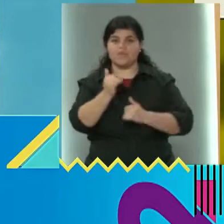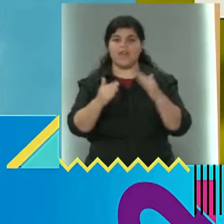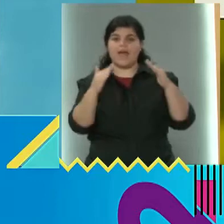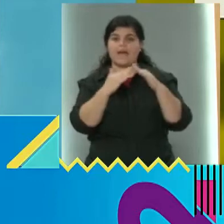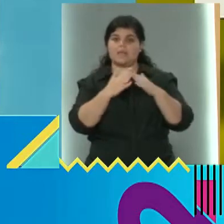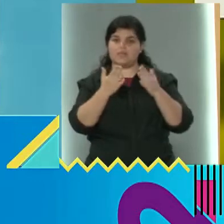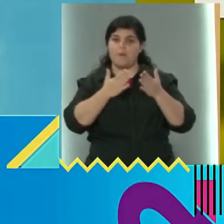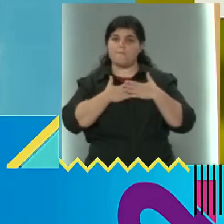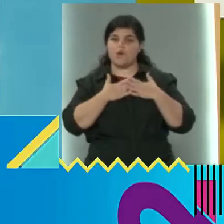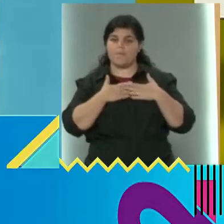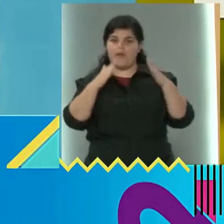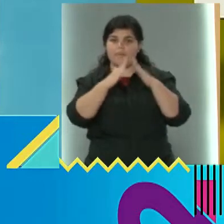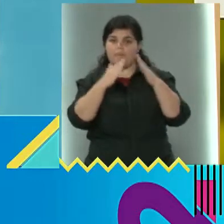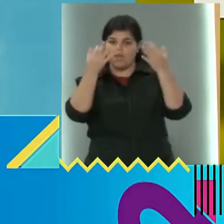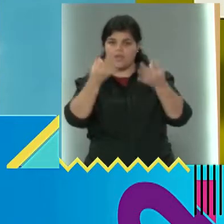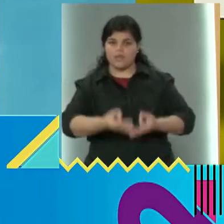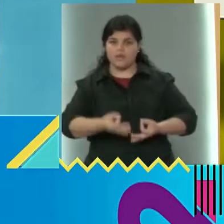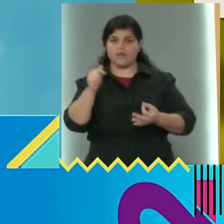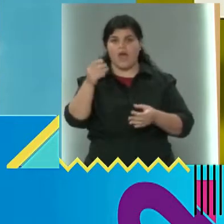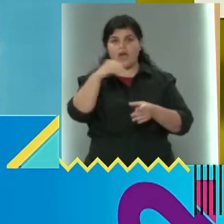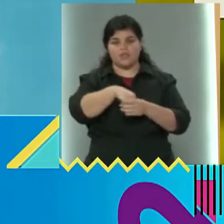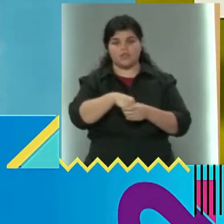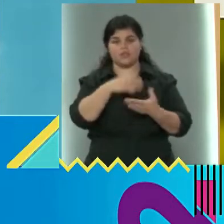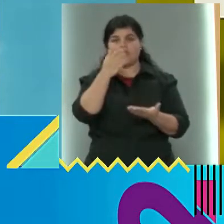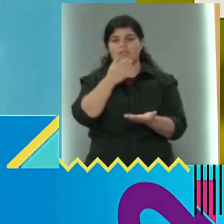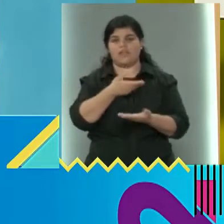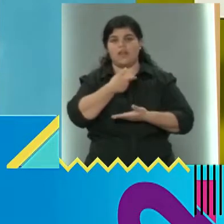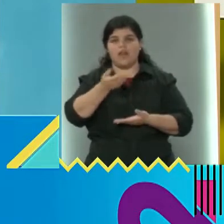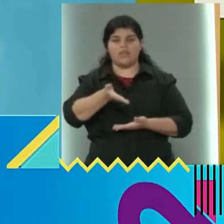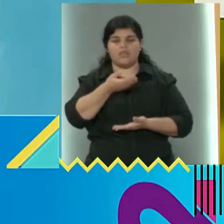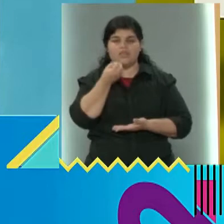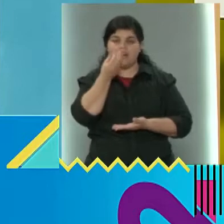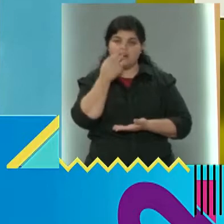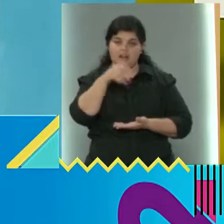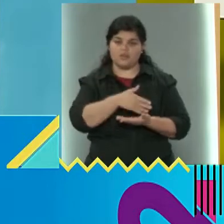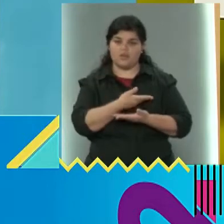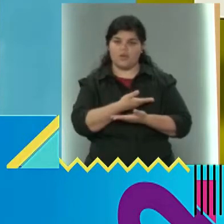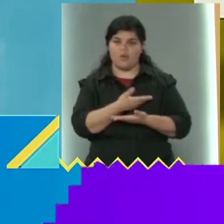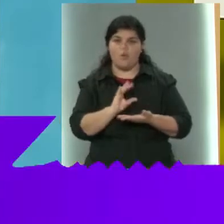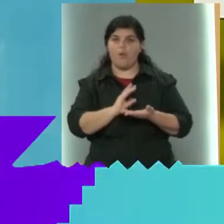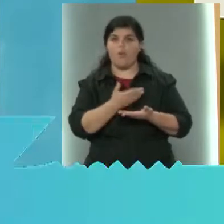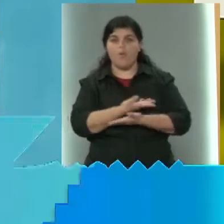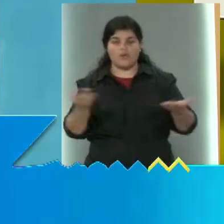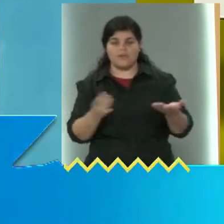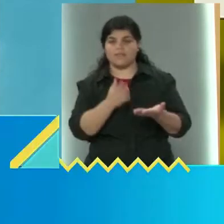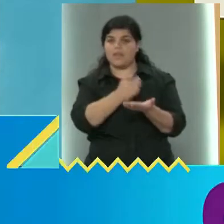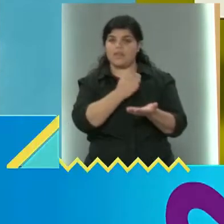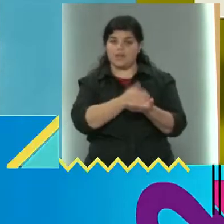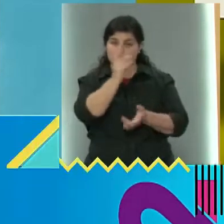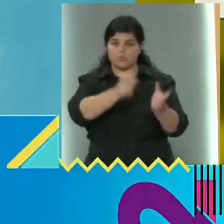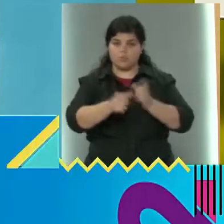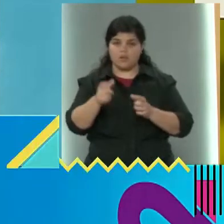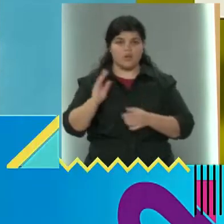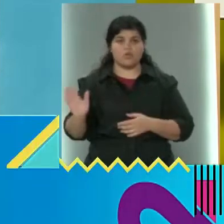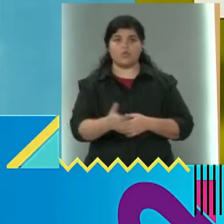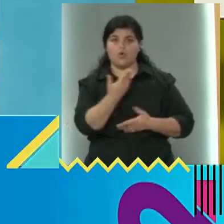la vivienda digna, está contemplada dentro de la Declaración Universal de los Derechos Humanos en su artículo 25. Toda persona tiene derecho a un nivel